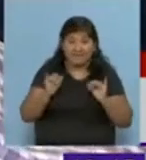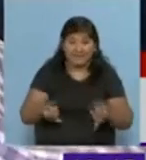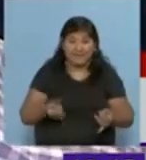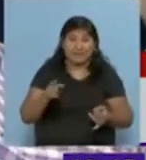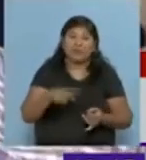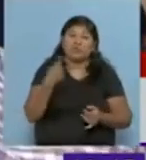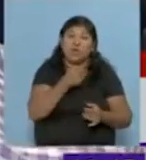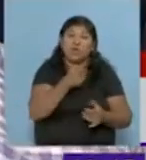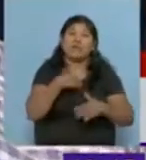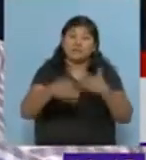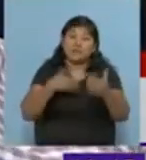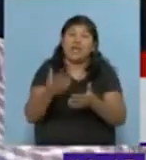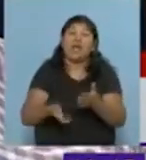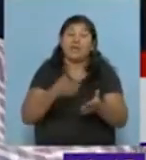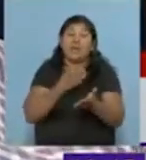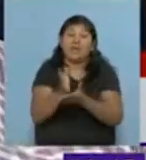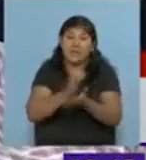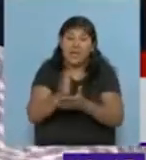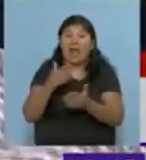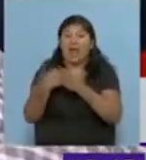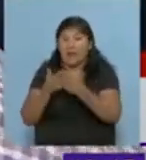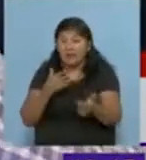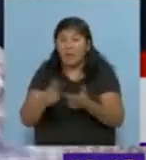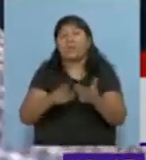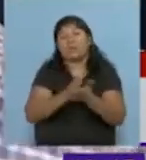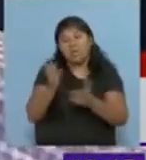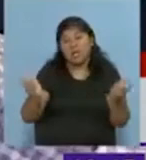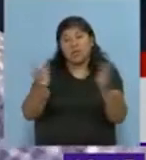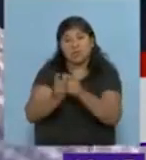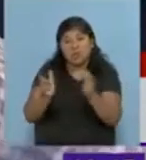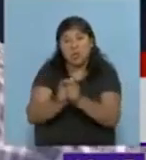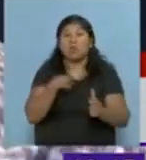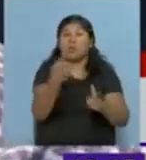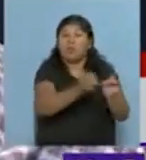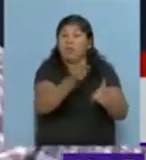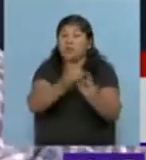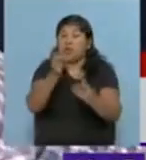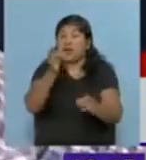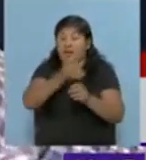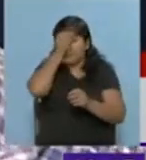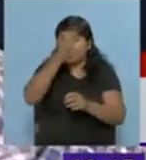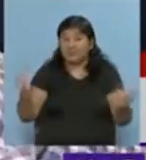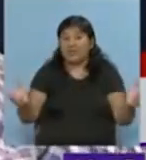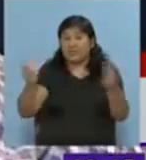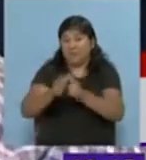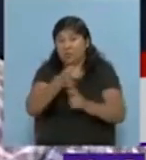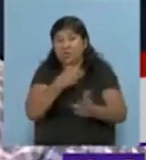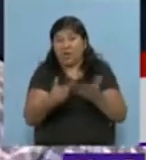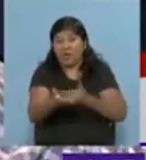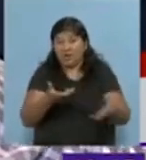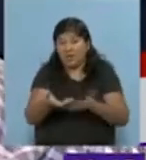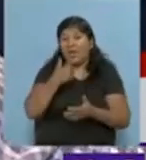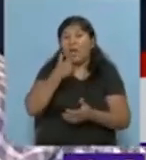Vamos a seguir dialogando, vamos a seguir reuniéndonos, vamos a seguir con la comisión de los técnicos, viendo todo y cada una de las dudas que